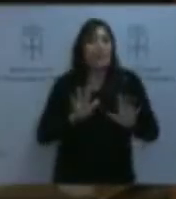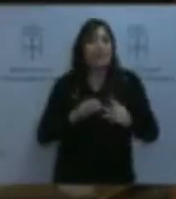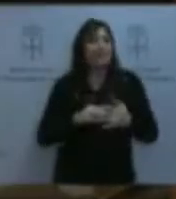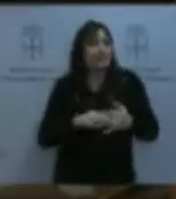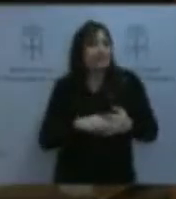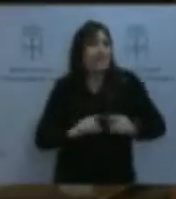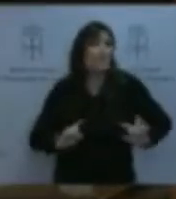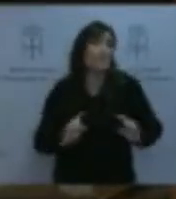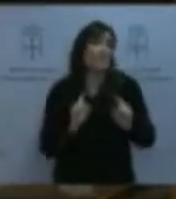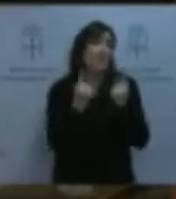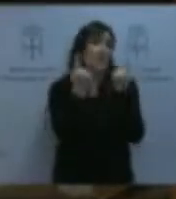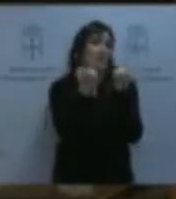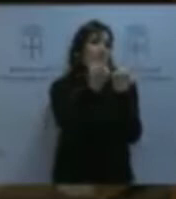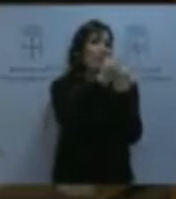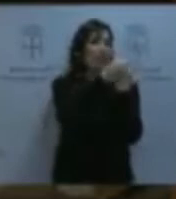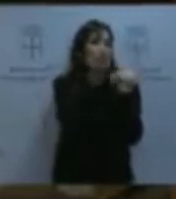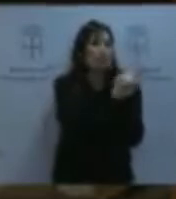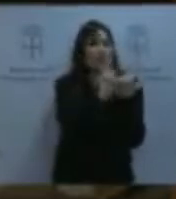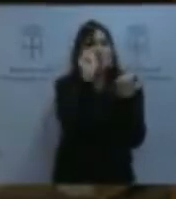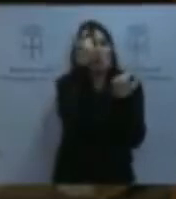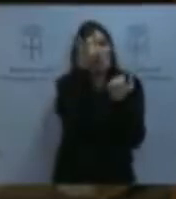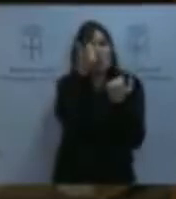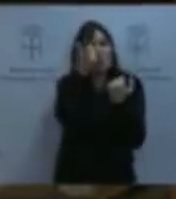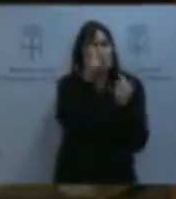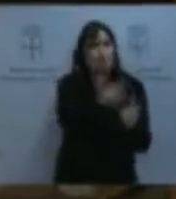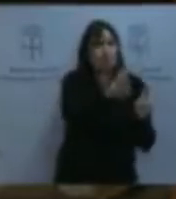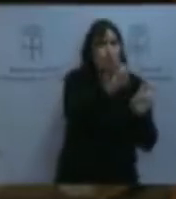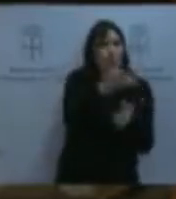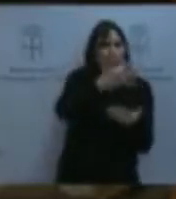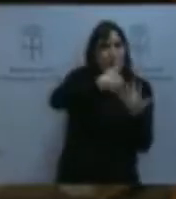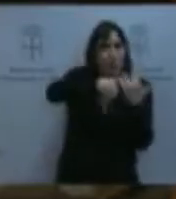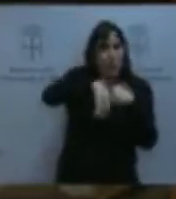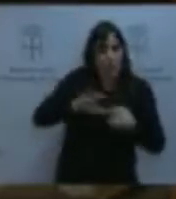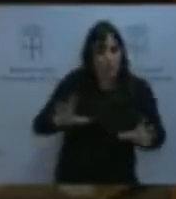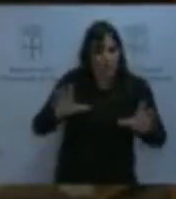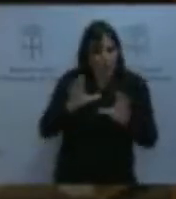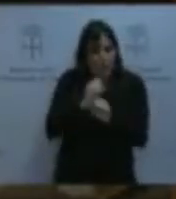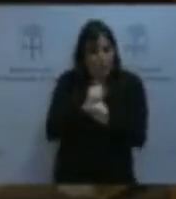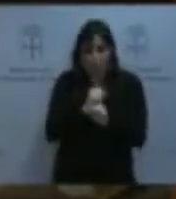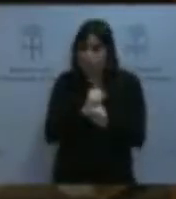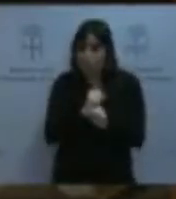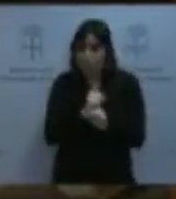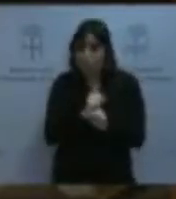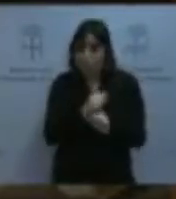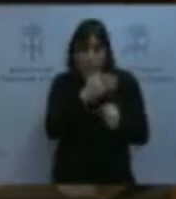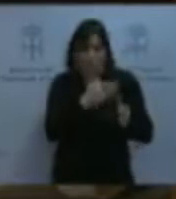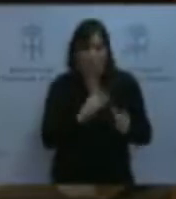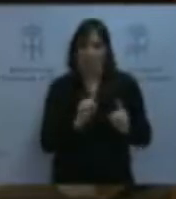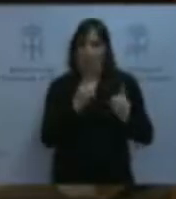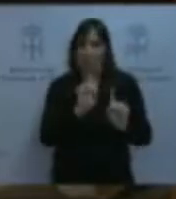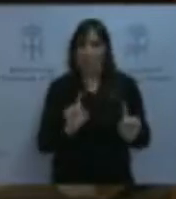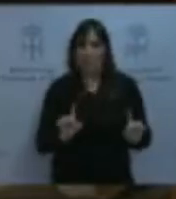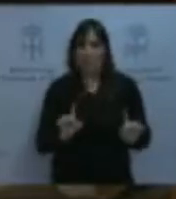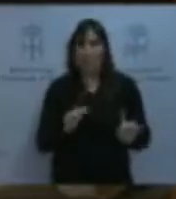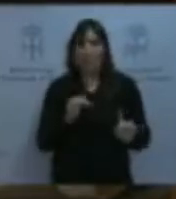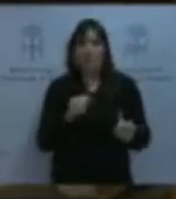conceptos innovadores, no es la primera vez que les vemos con cierta parálisis política. Insisto en esta idea de que la revisión de las directrices